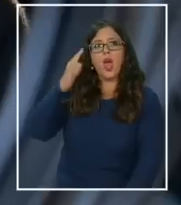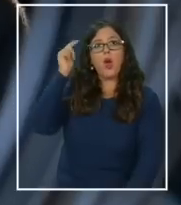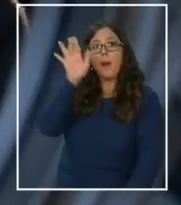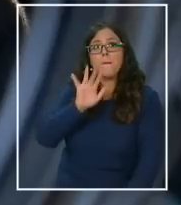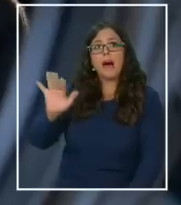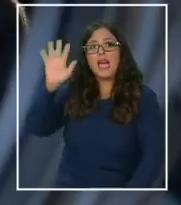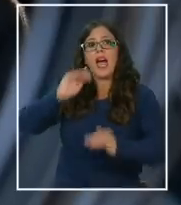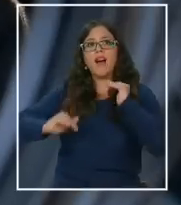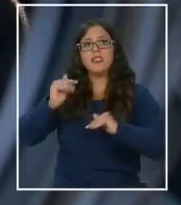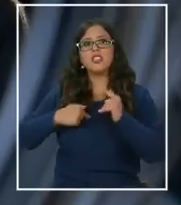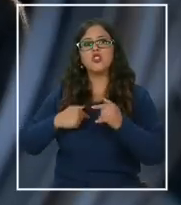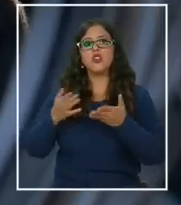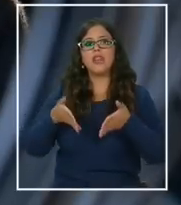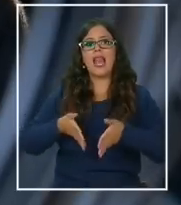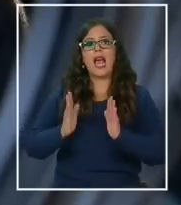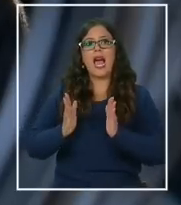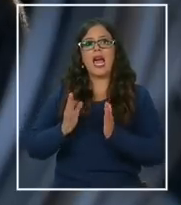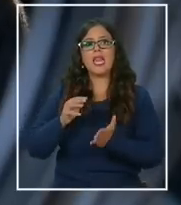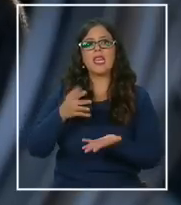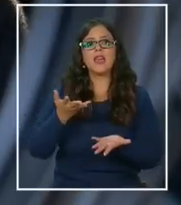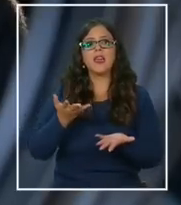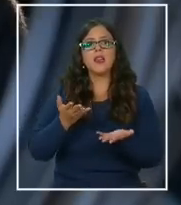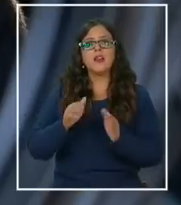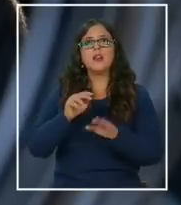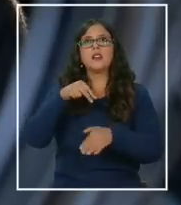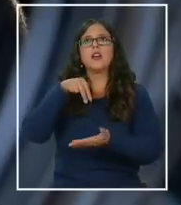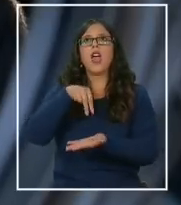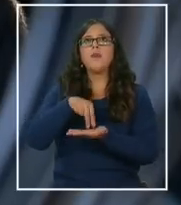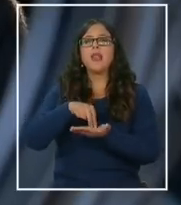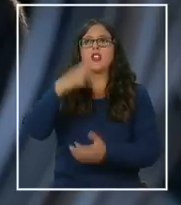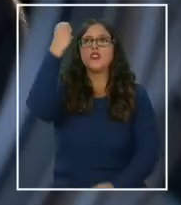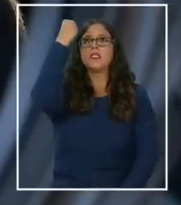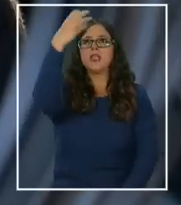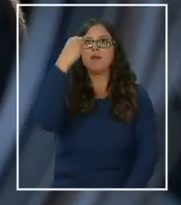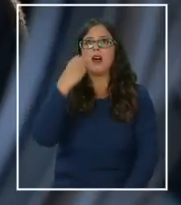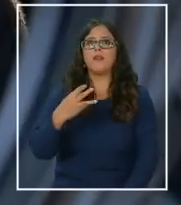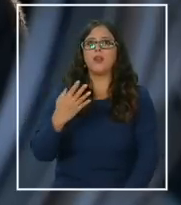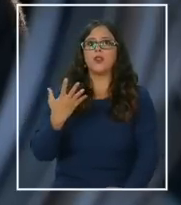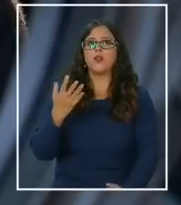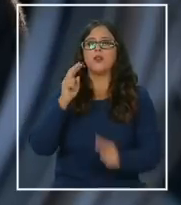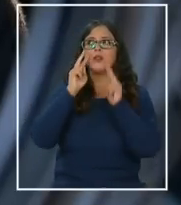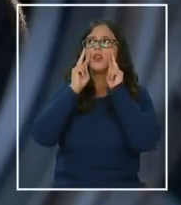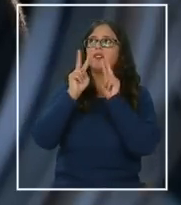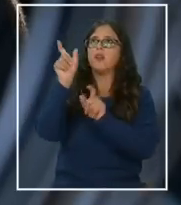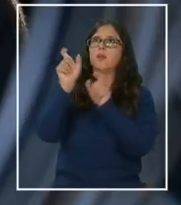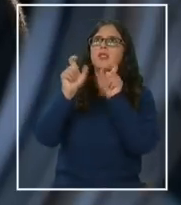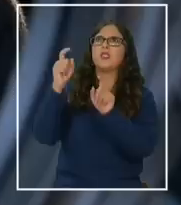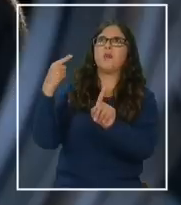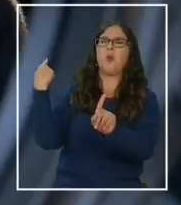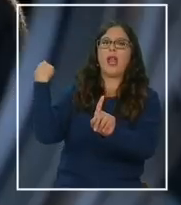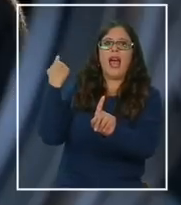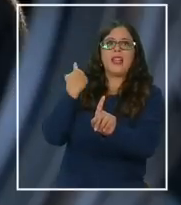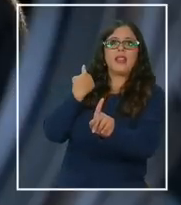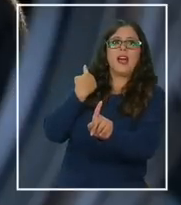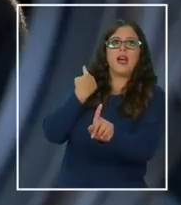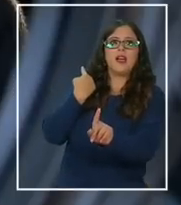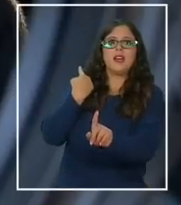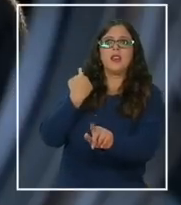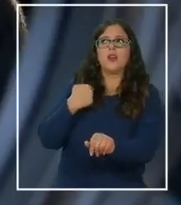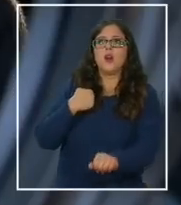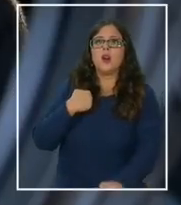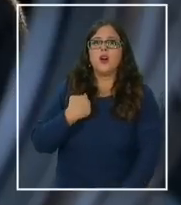que a veces estoy en la calle esperando el semáforo y veo que se atraviesa gente por atrás y quedo